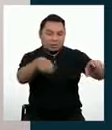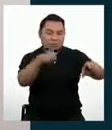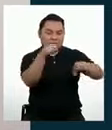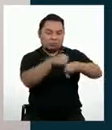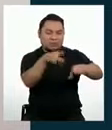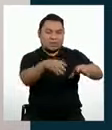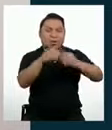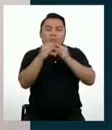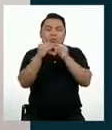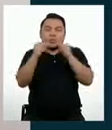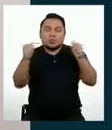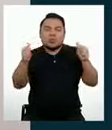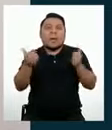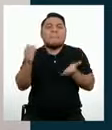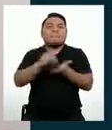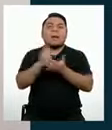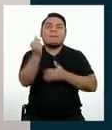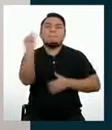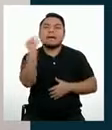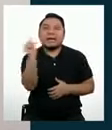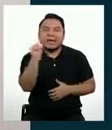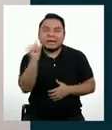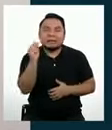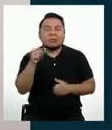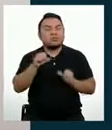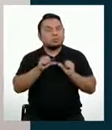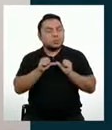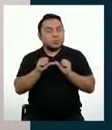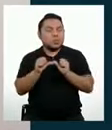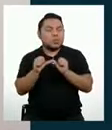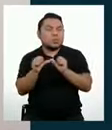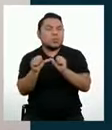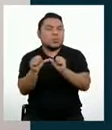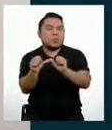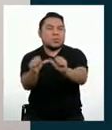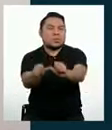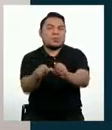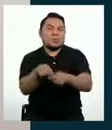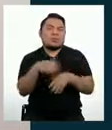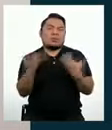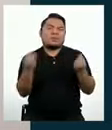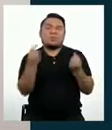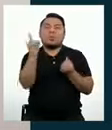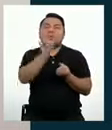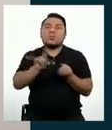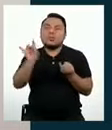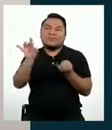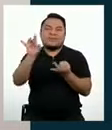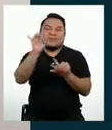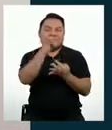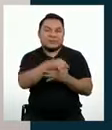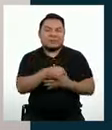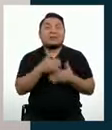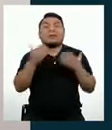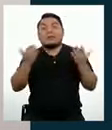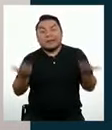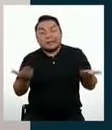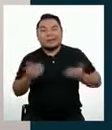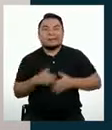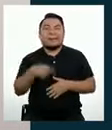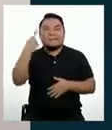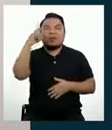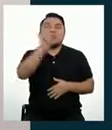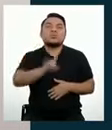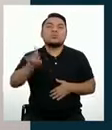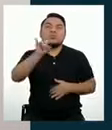que sean más baratos, resistentes, durables y con capacidad de multiuso, es decir,